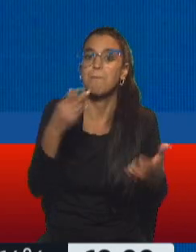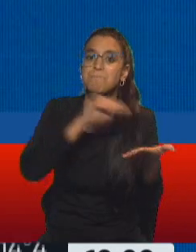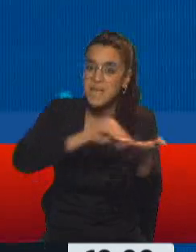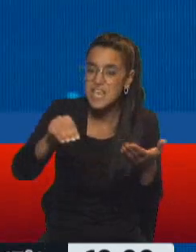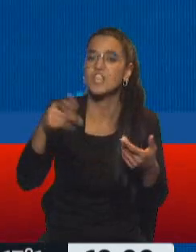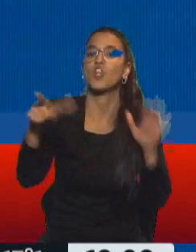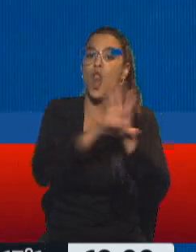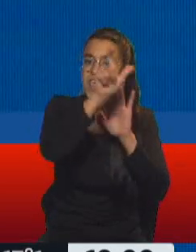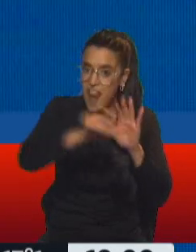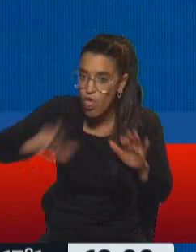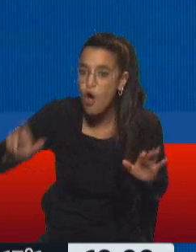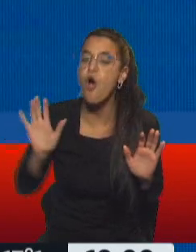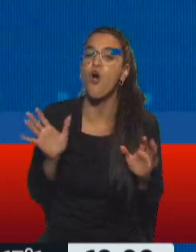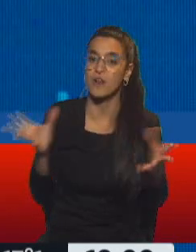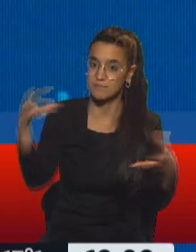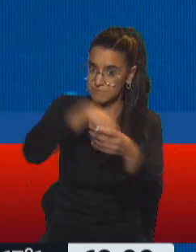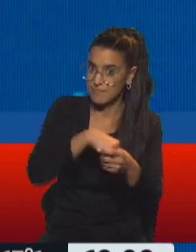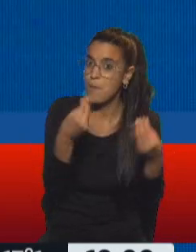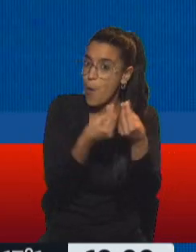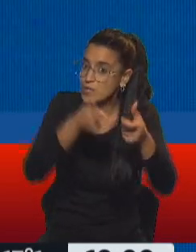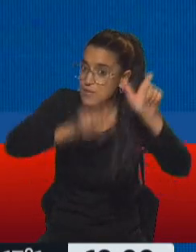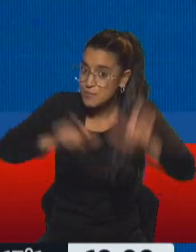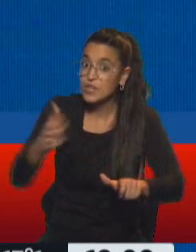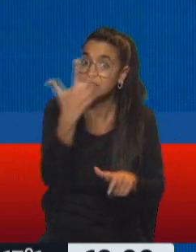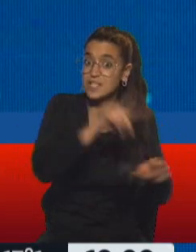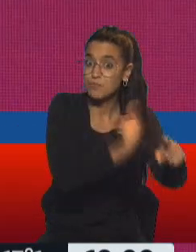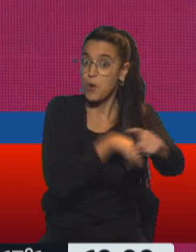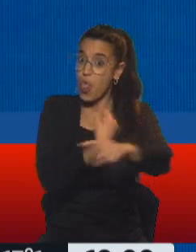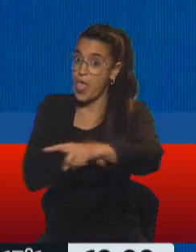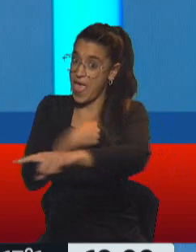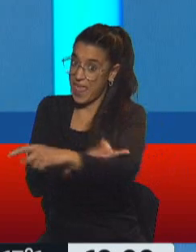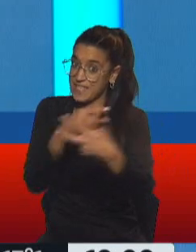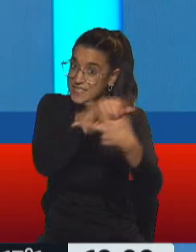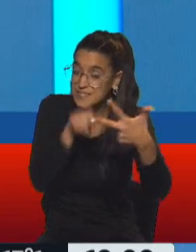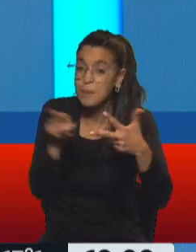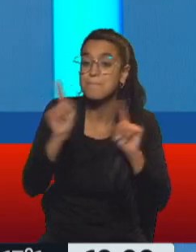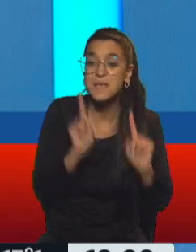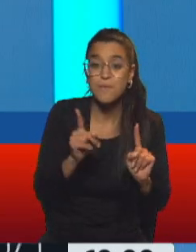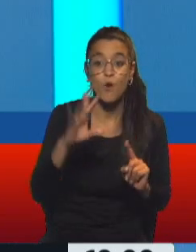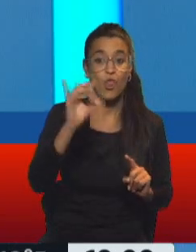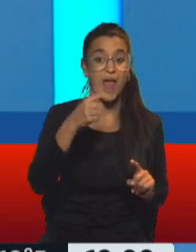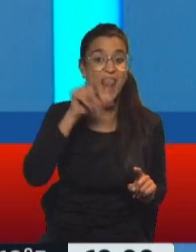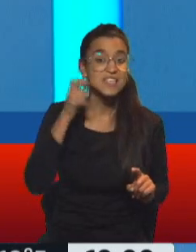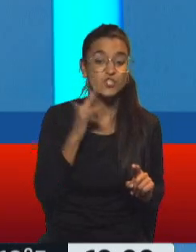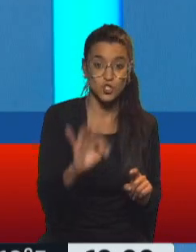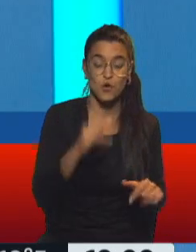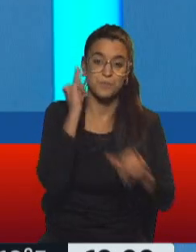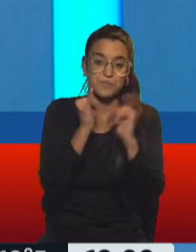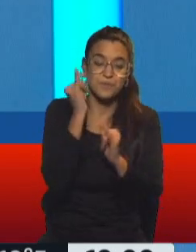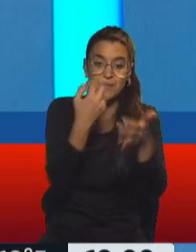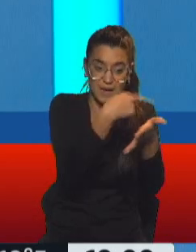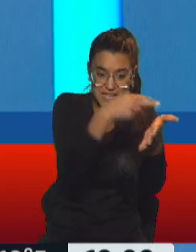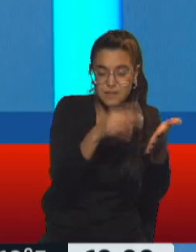Ministros, legisladores, involucraría a los tres poderes. En esas últimas palabras que D'Alessio escribió de su puño y letra y luego